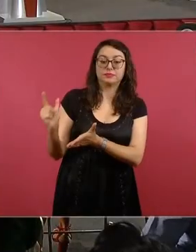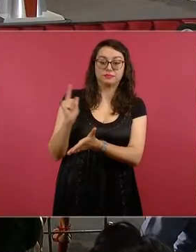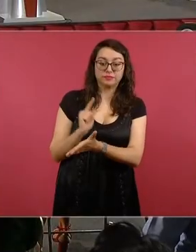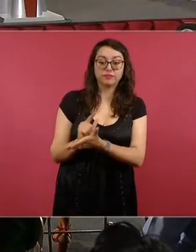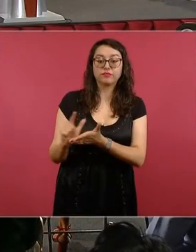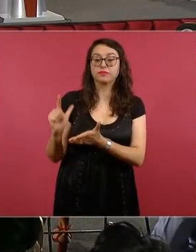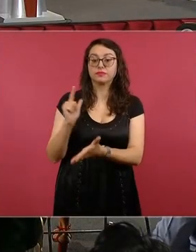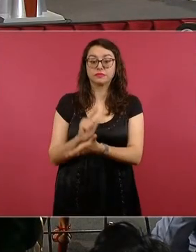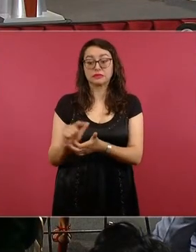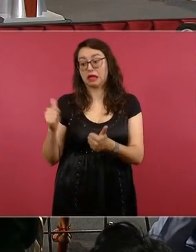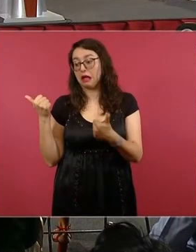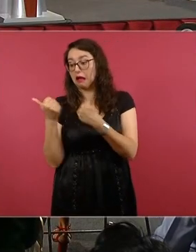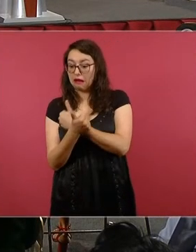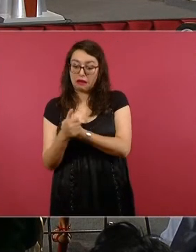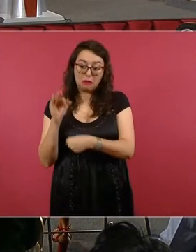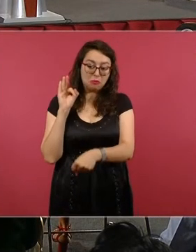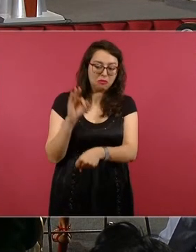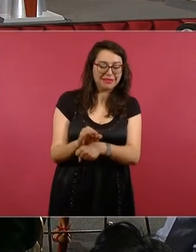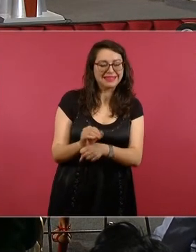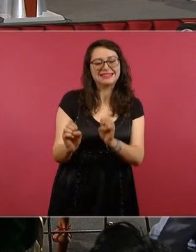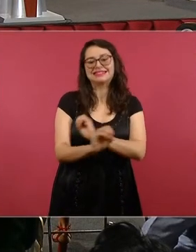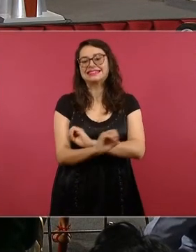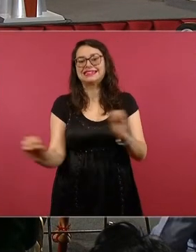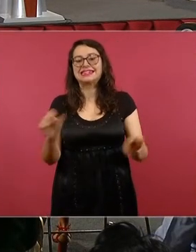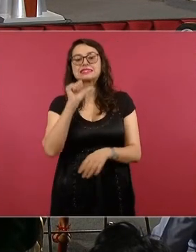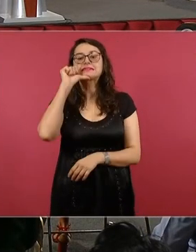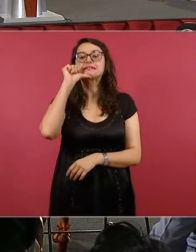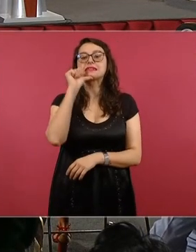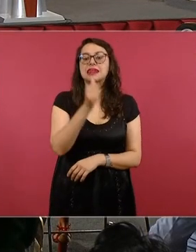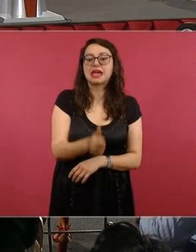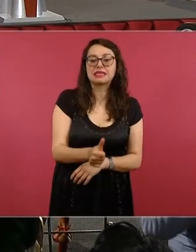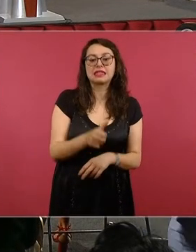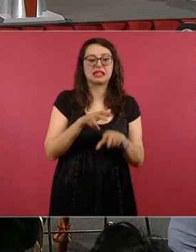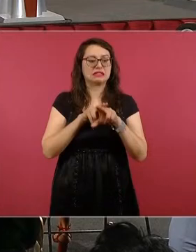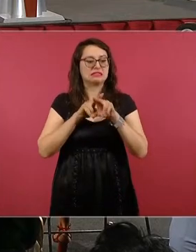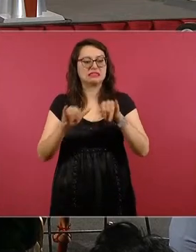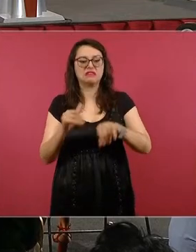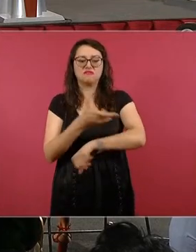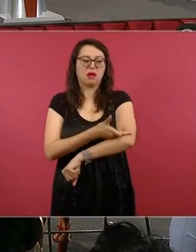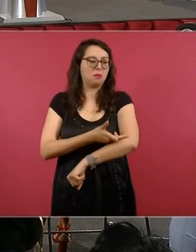Ninguna protección, nada de nepotismo,